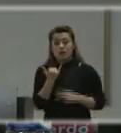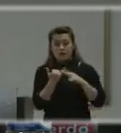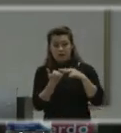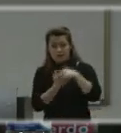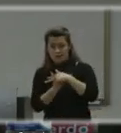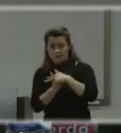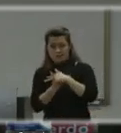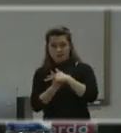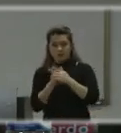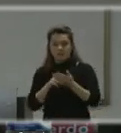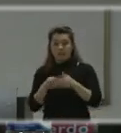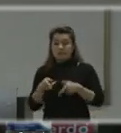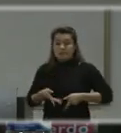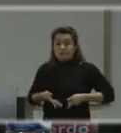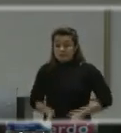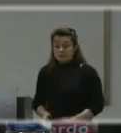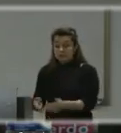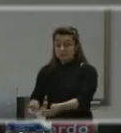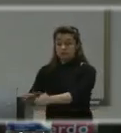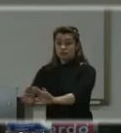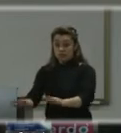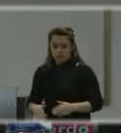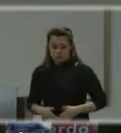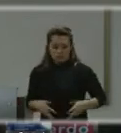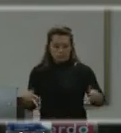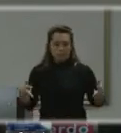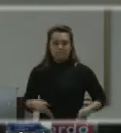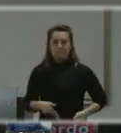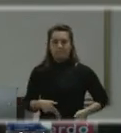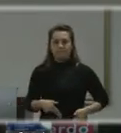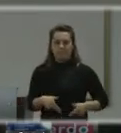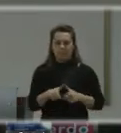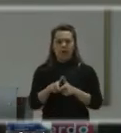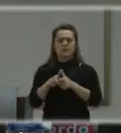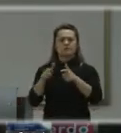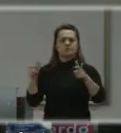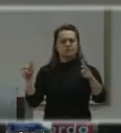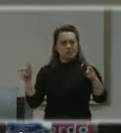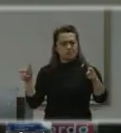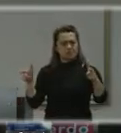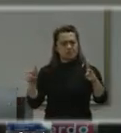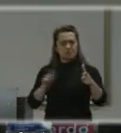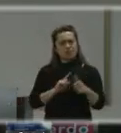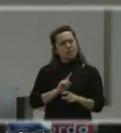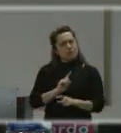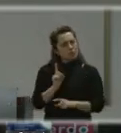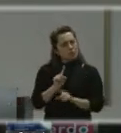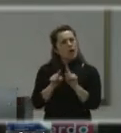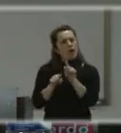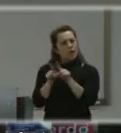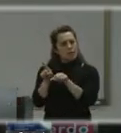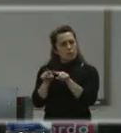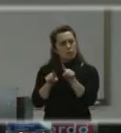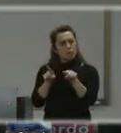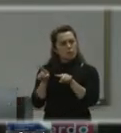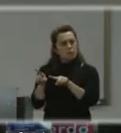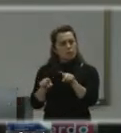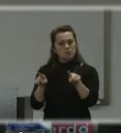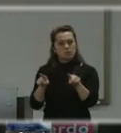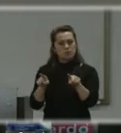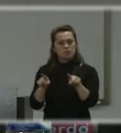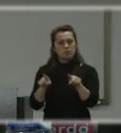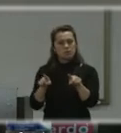en nacimientos, digamos después de los nacimientos, serían mayores, pero sin embargo son muy pocas, son durante todos los